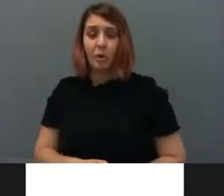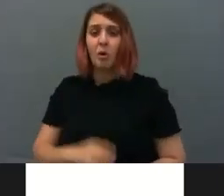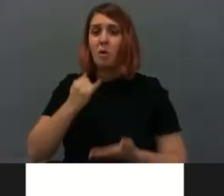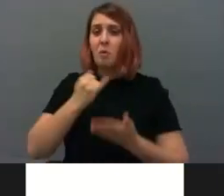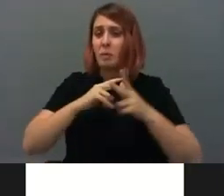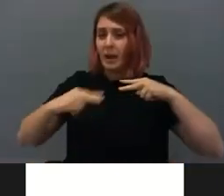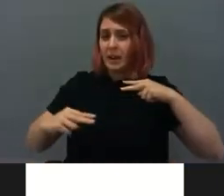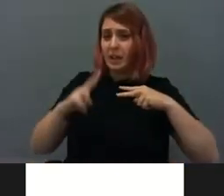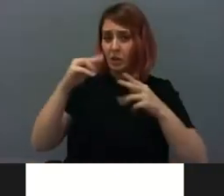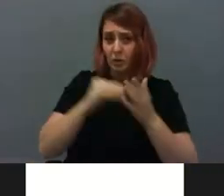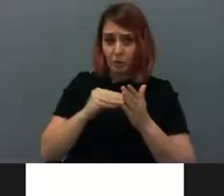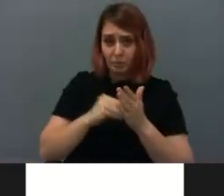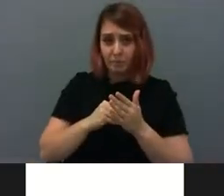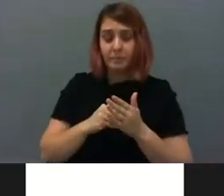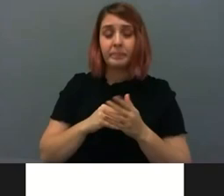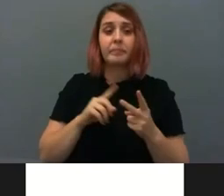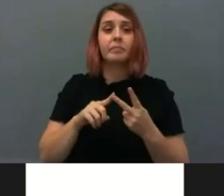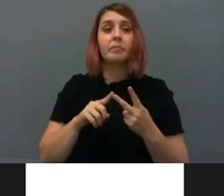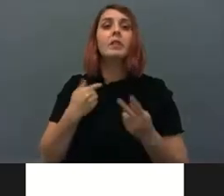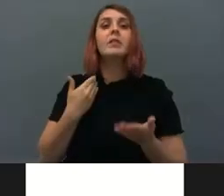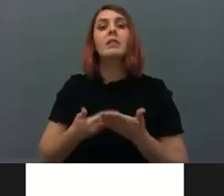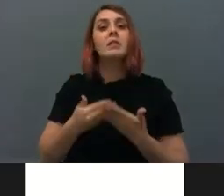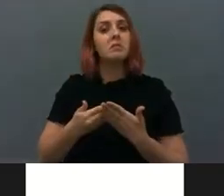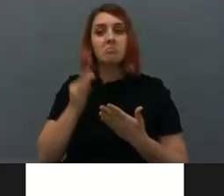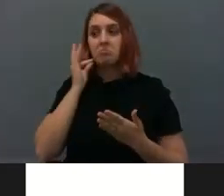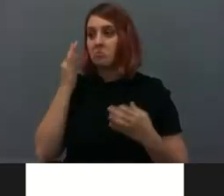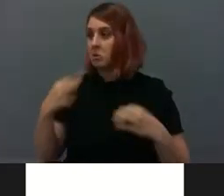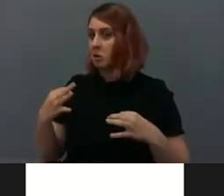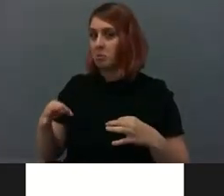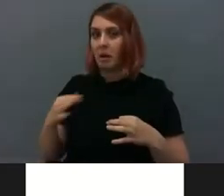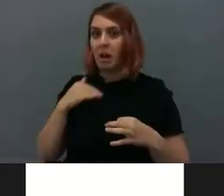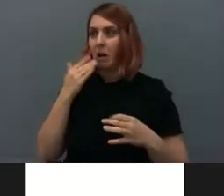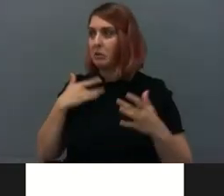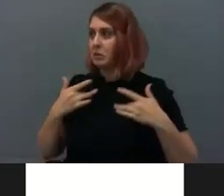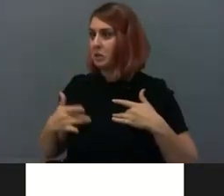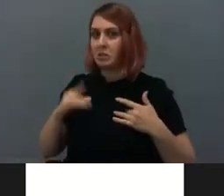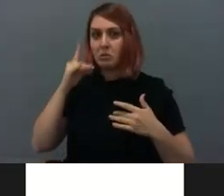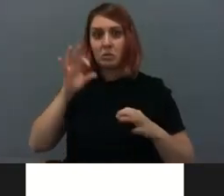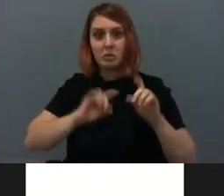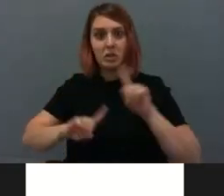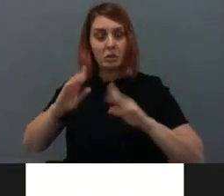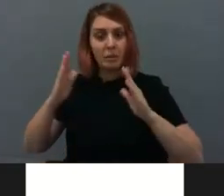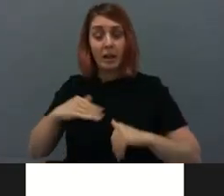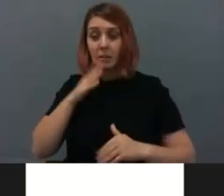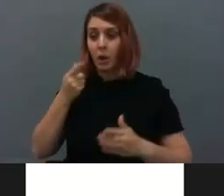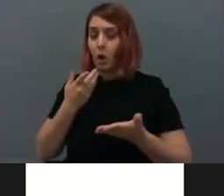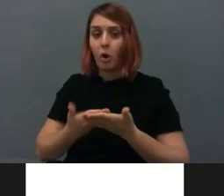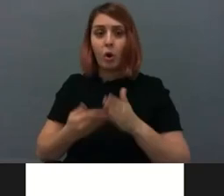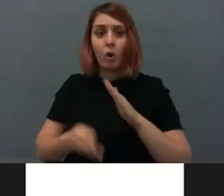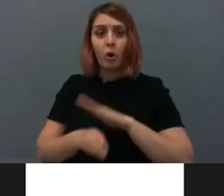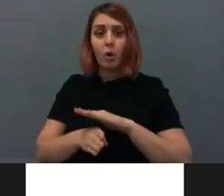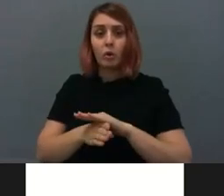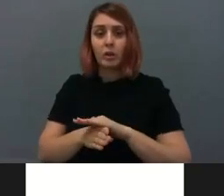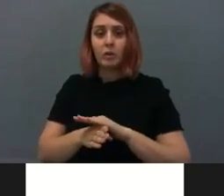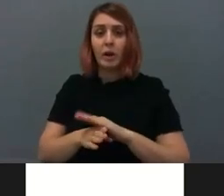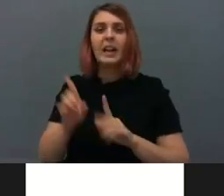genéticas en 2 ocasiones. Mostraron que era una niña normal y que no era factible ningún síndrome, pero aún así, a día de hoy siguen empeñados en meterle dentro de